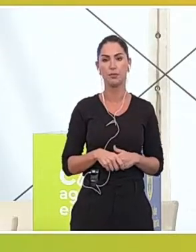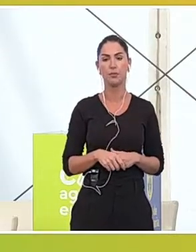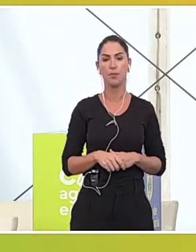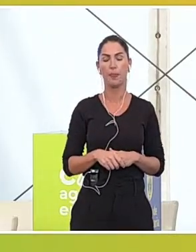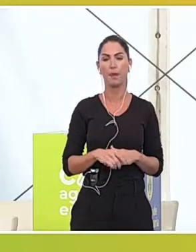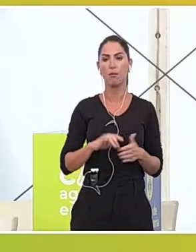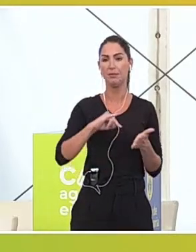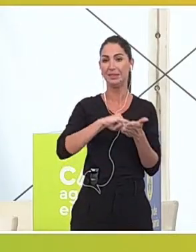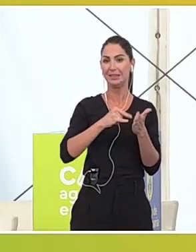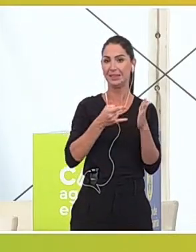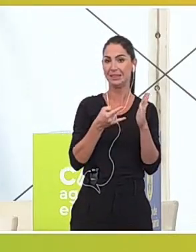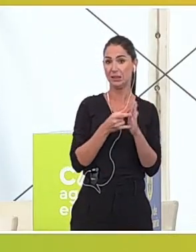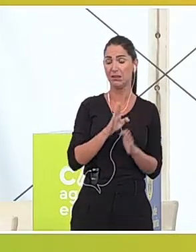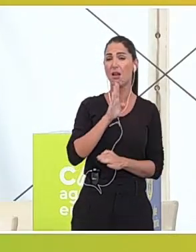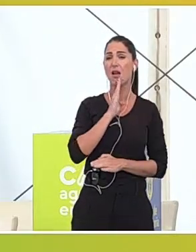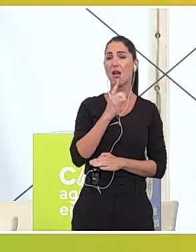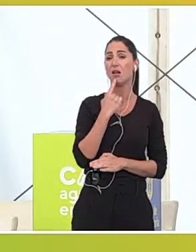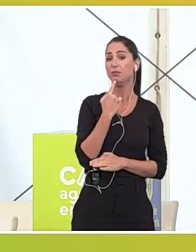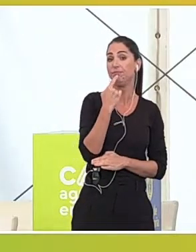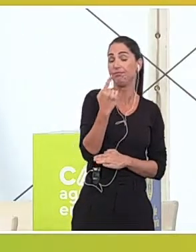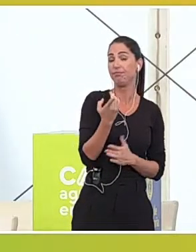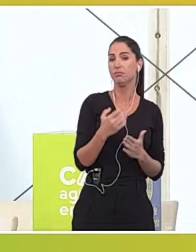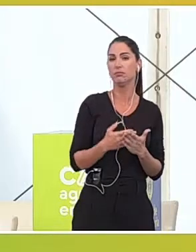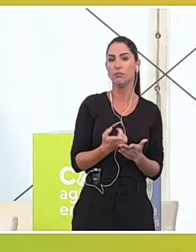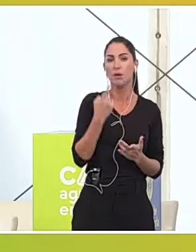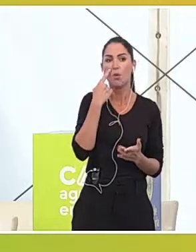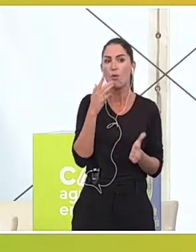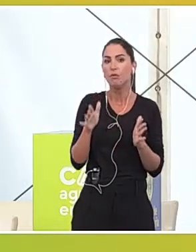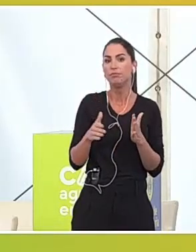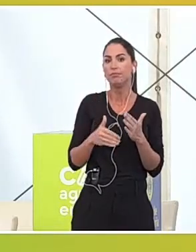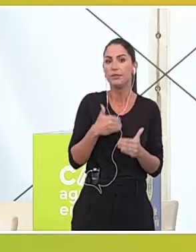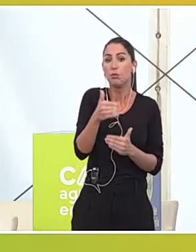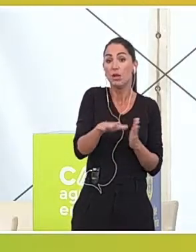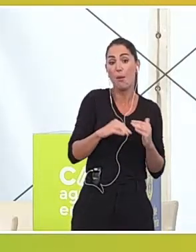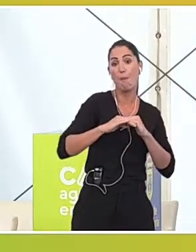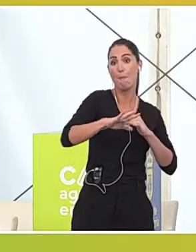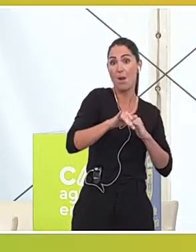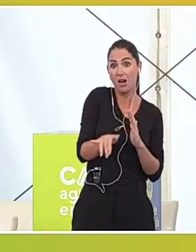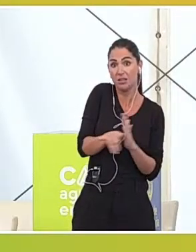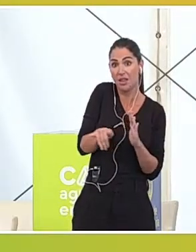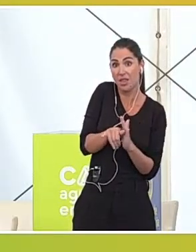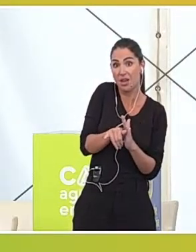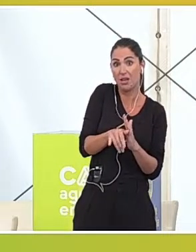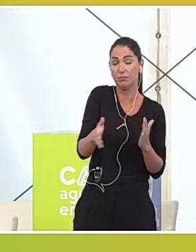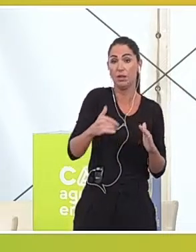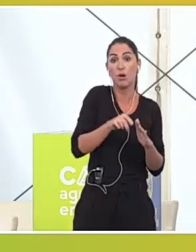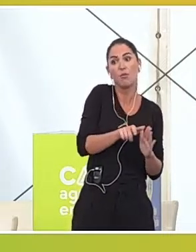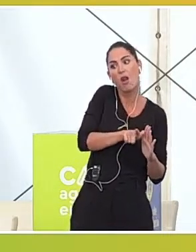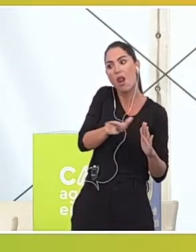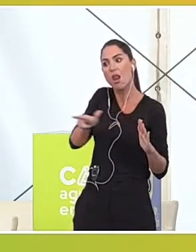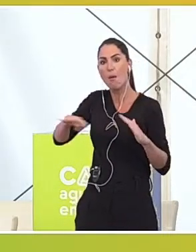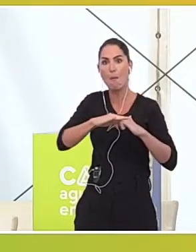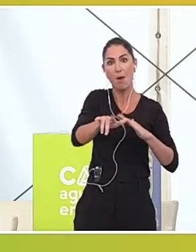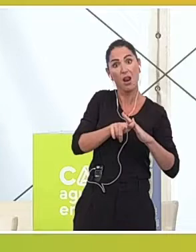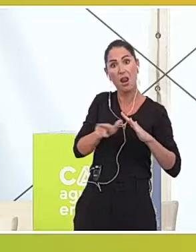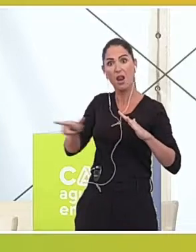El sistema. Hemos dicho que tenemos que irnos lo más cercano al mar. Si nos alejamos del mar,